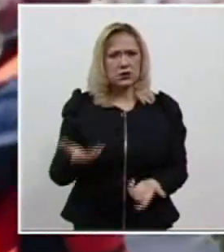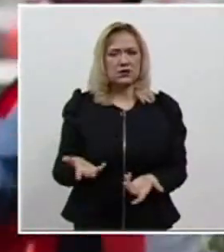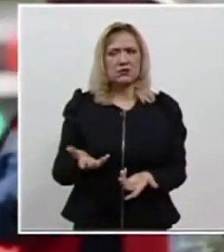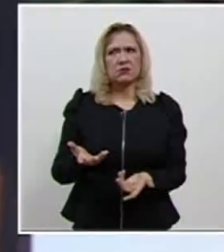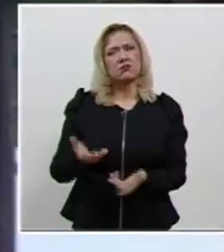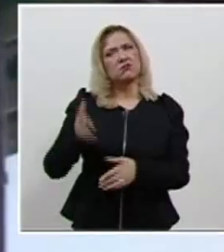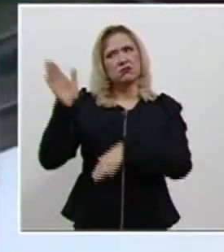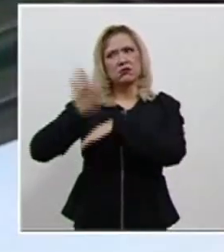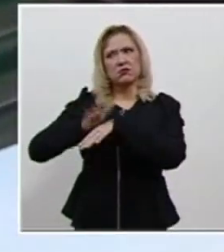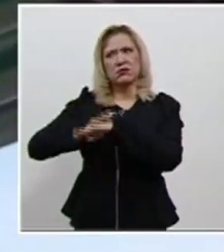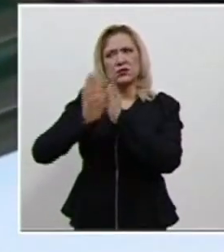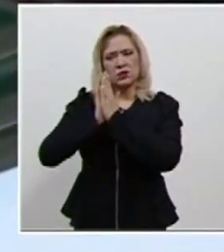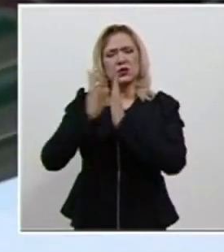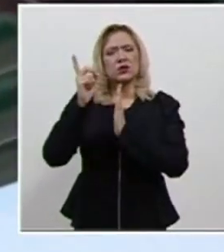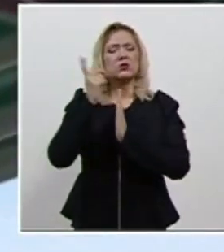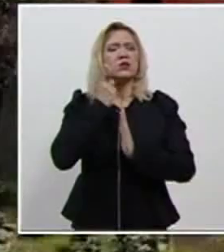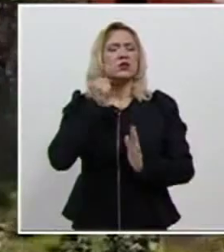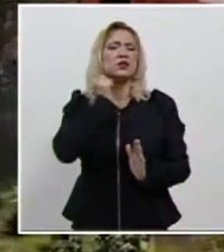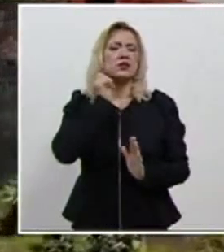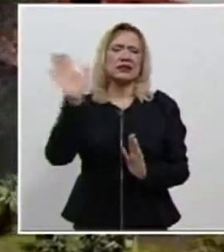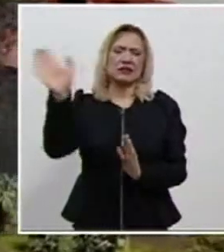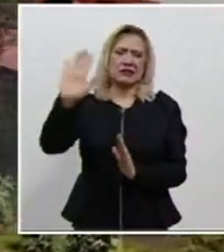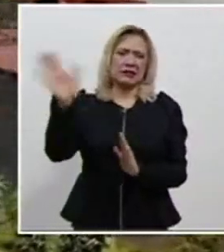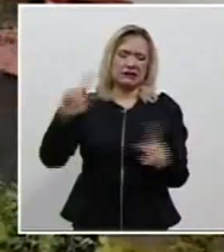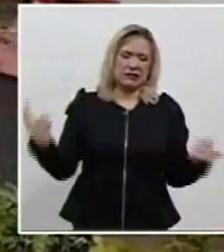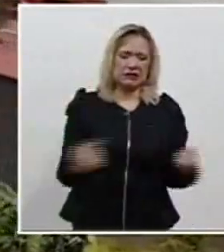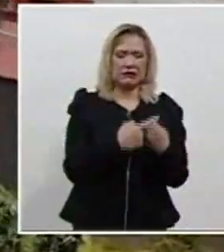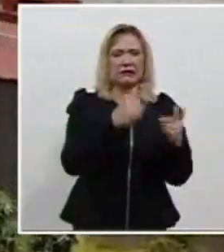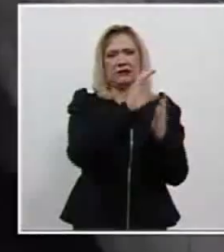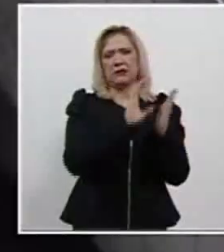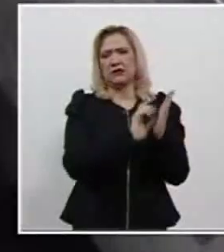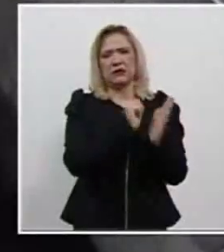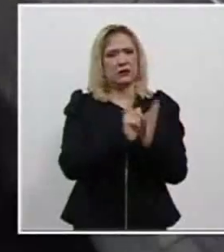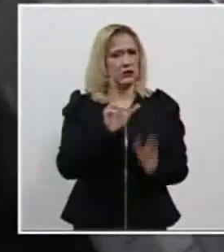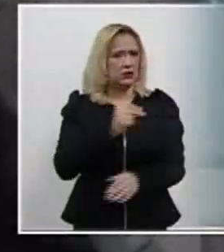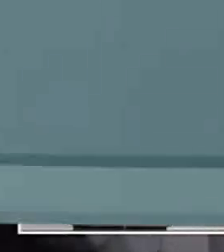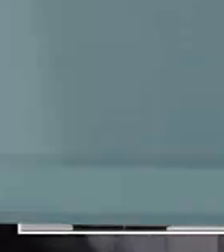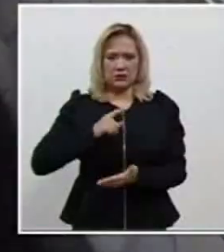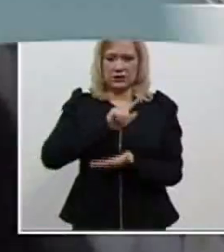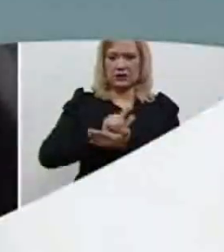que contengan el mismo vicio de inconstitucionalidad.